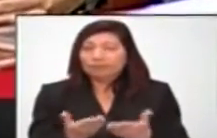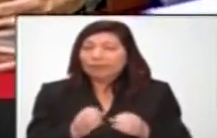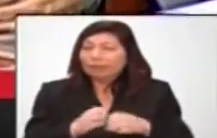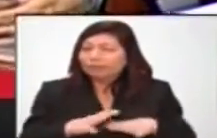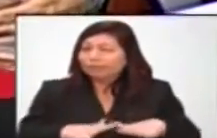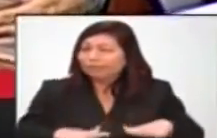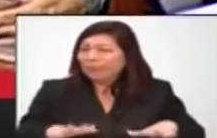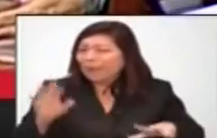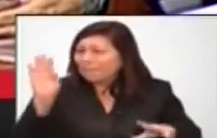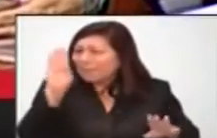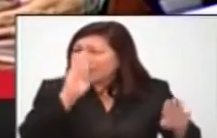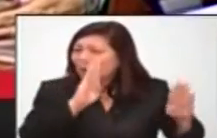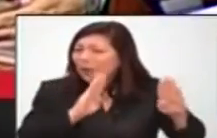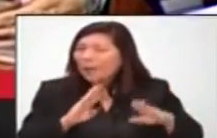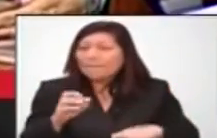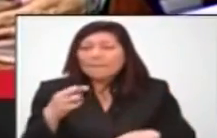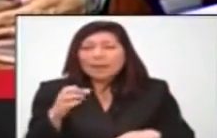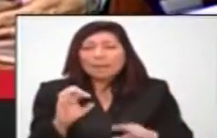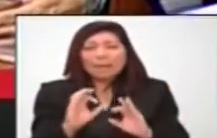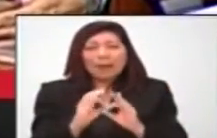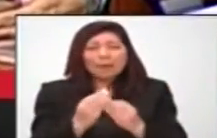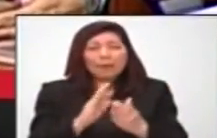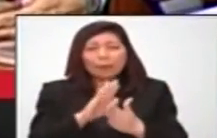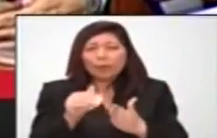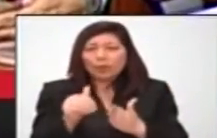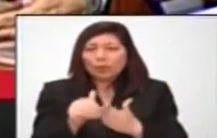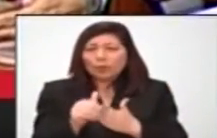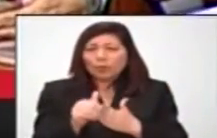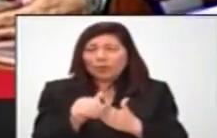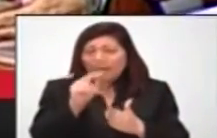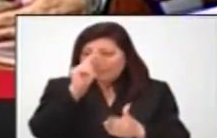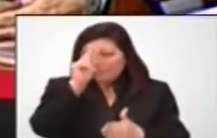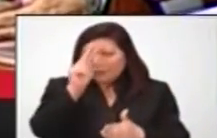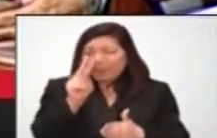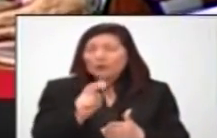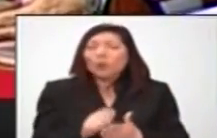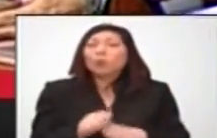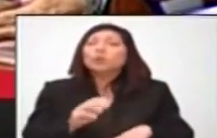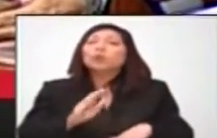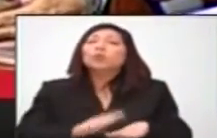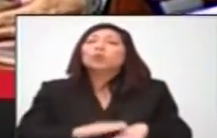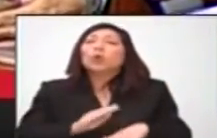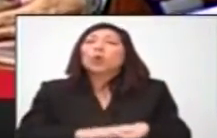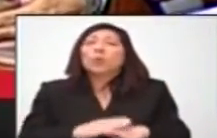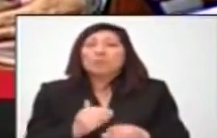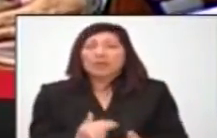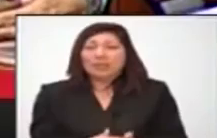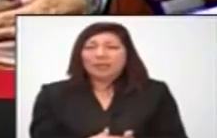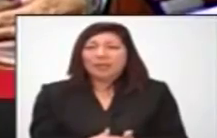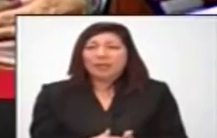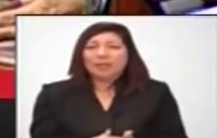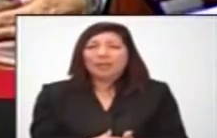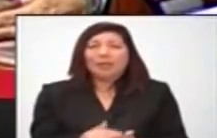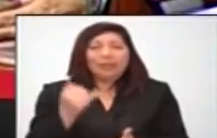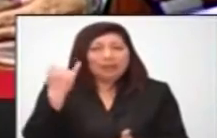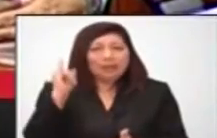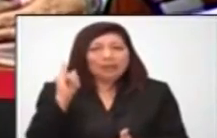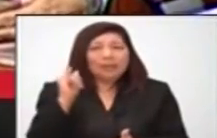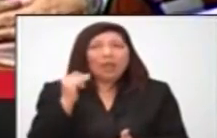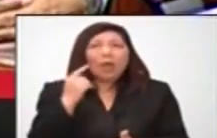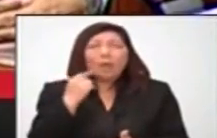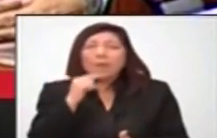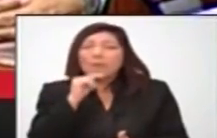masiva preocupación de los padres de familia de todo nuestro país en relación a la llamada ideología de